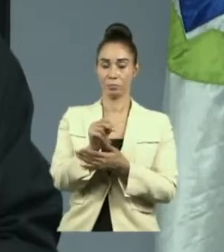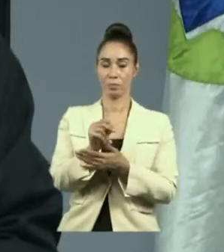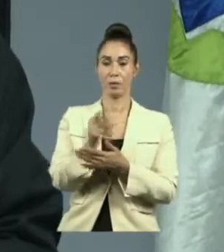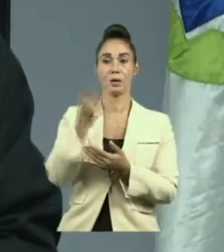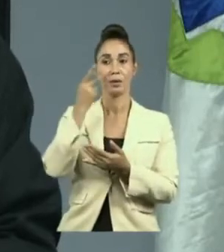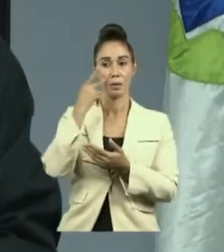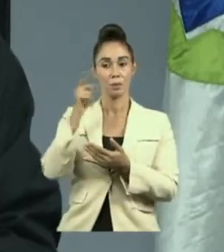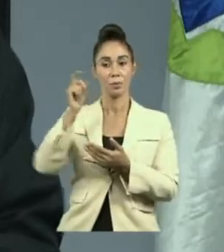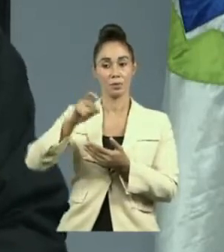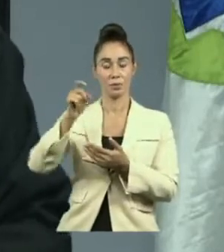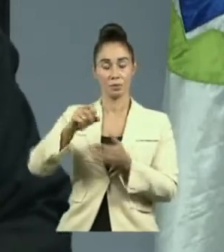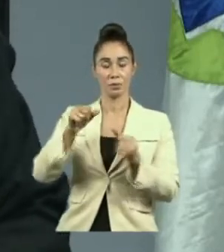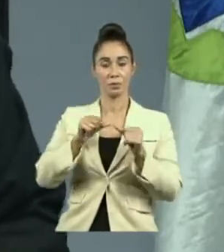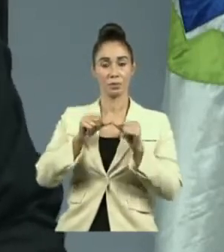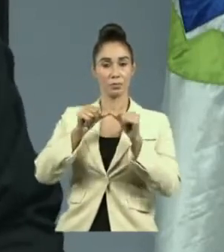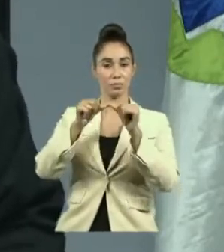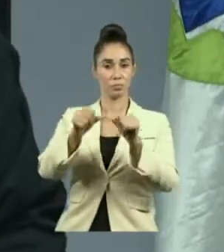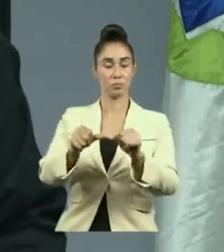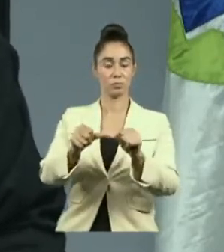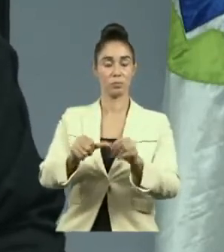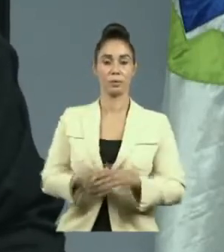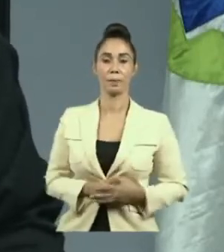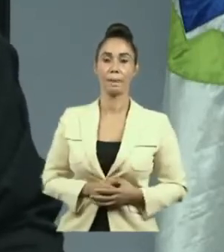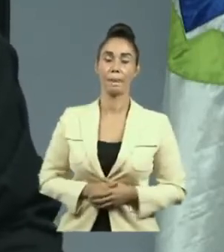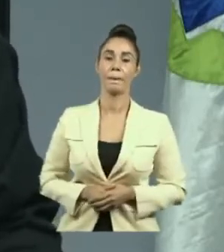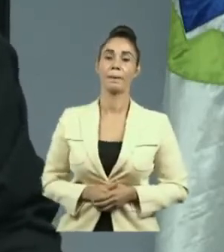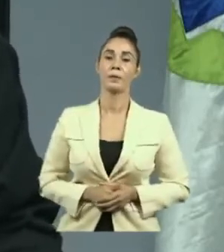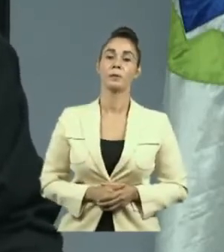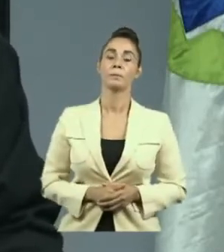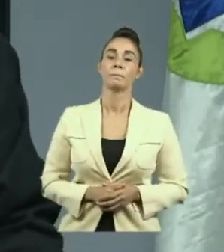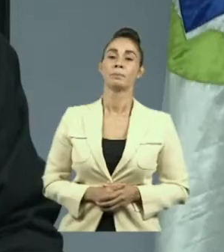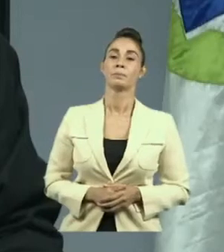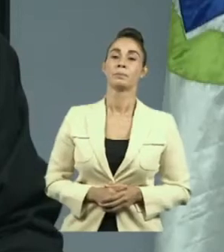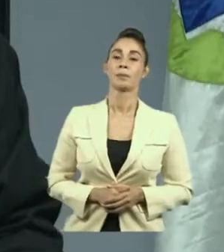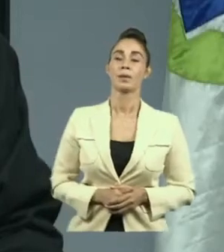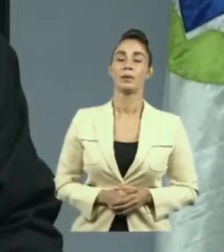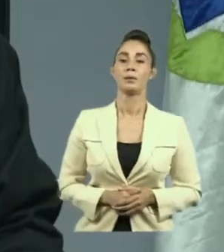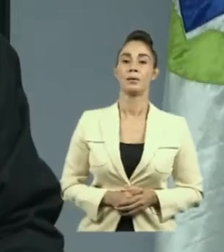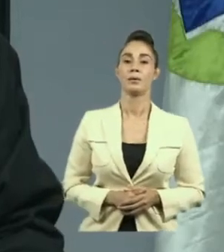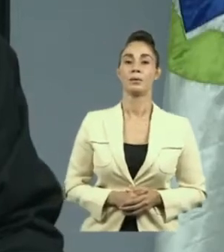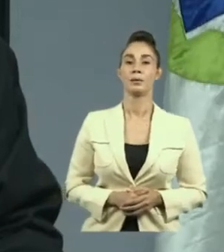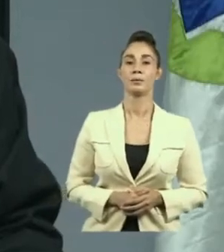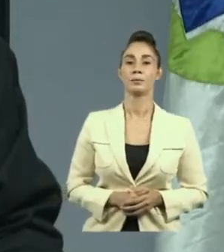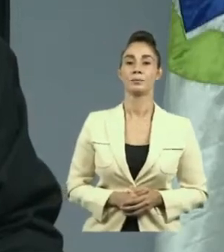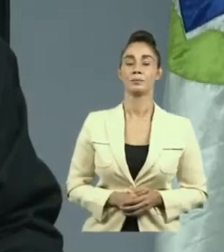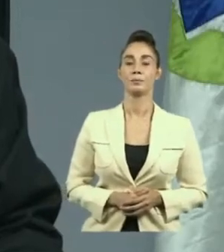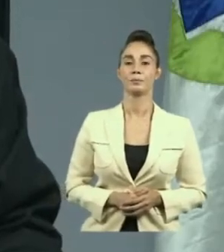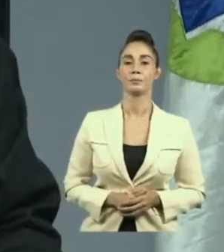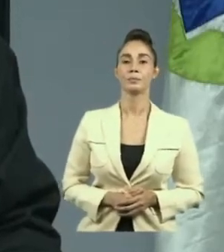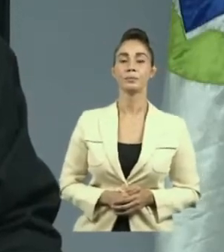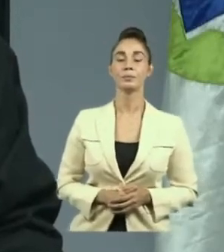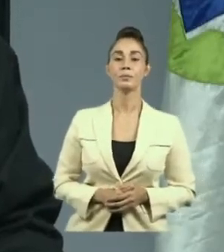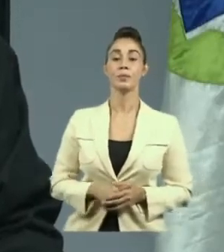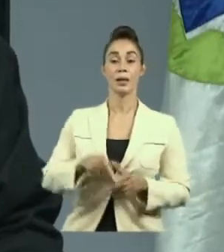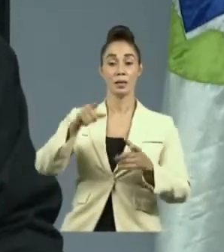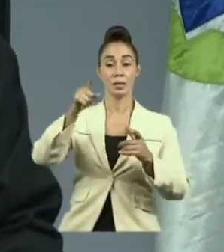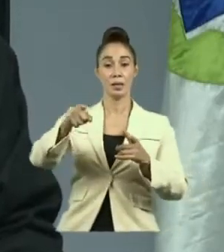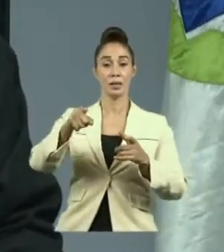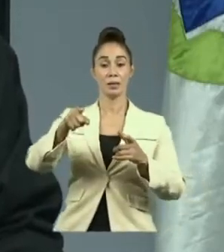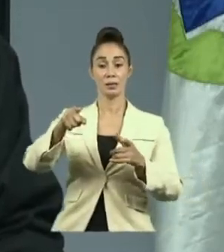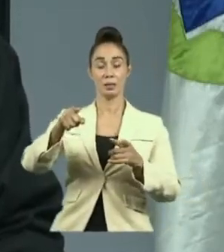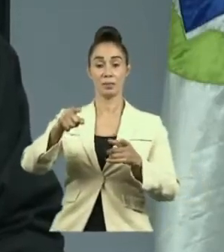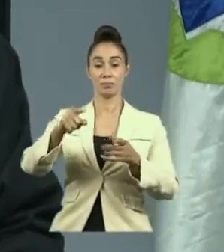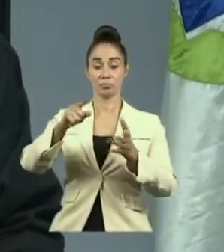sacar d de este servicio que se está prestando a la población con fines de facilitar el distanciamiento